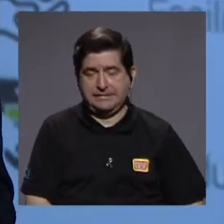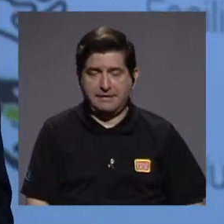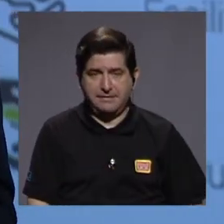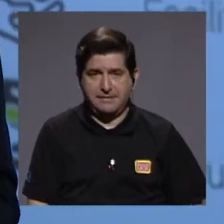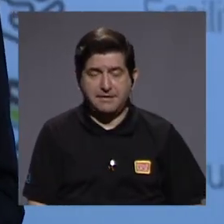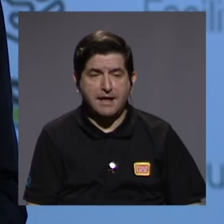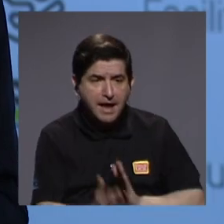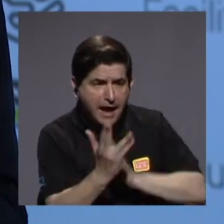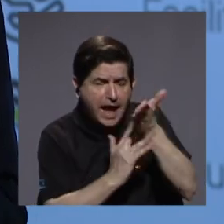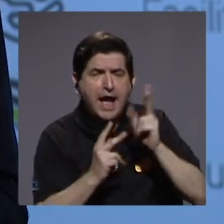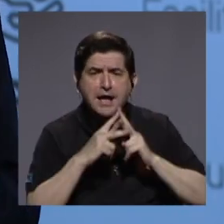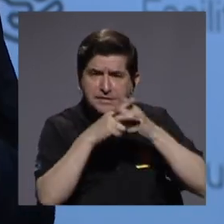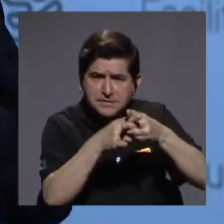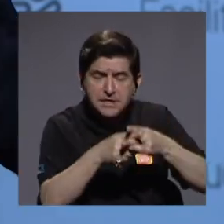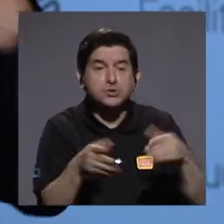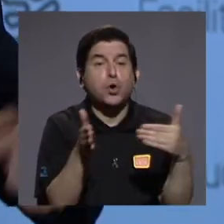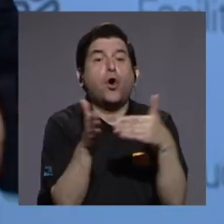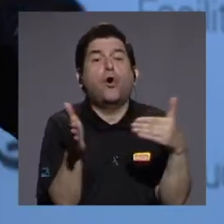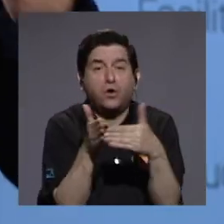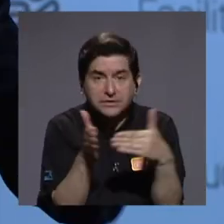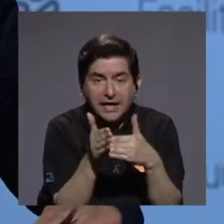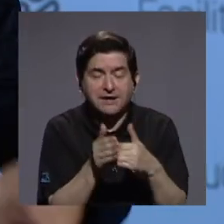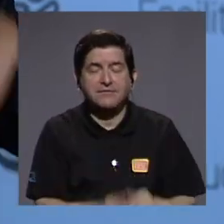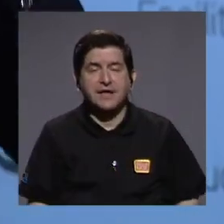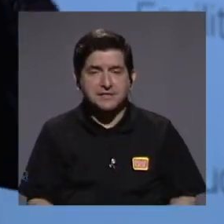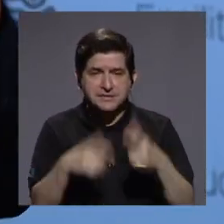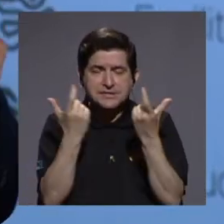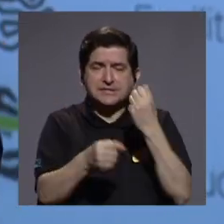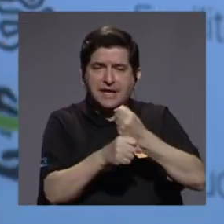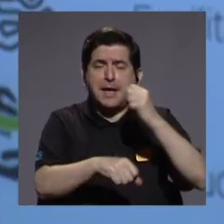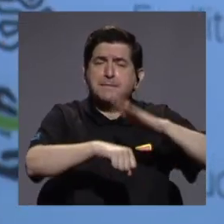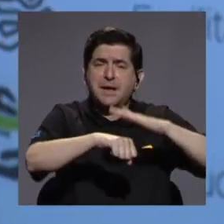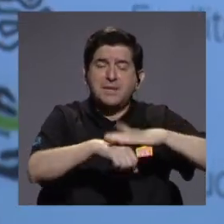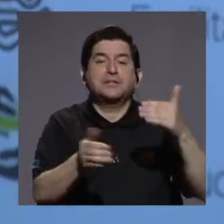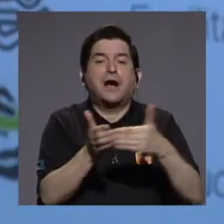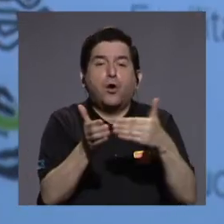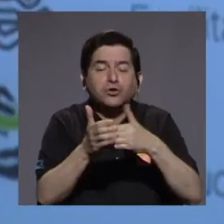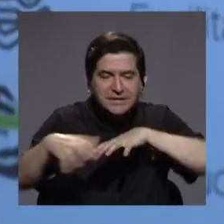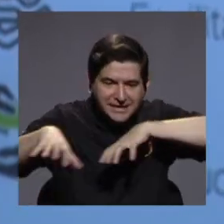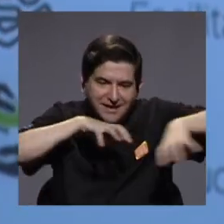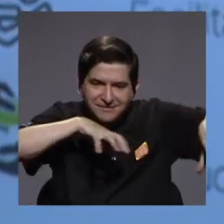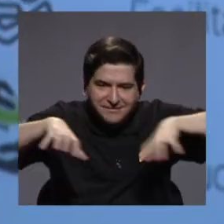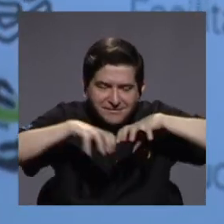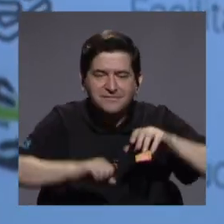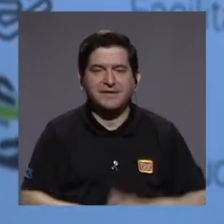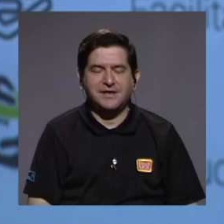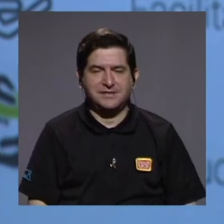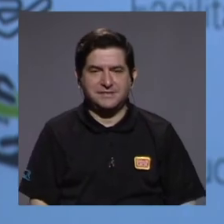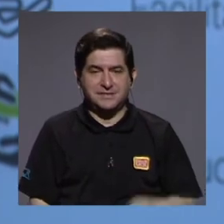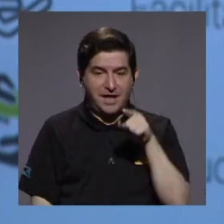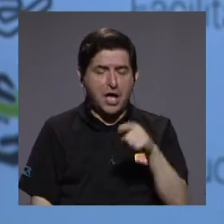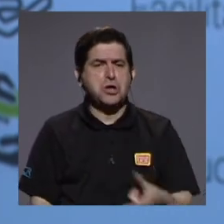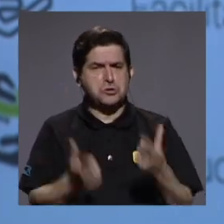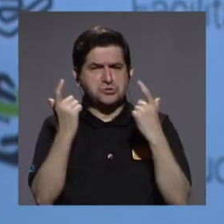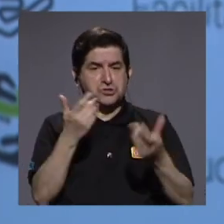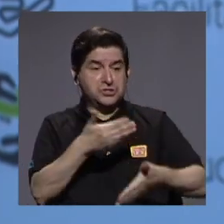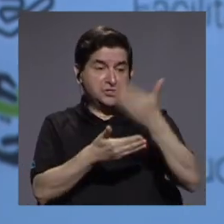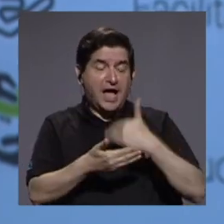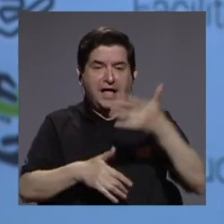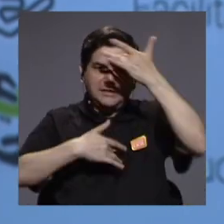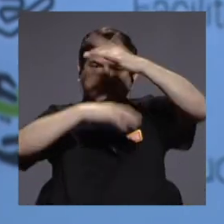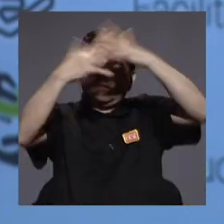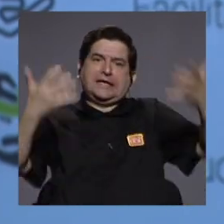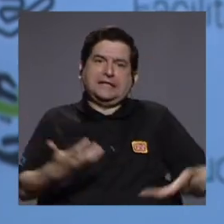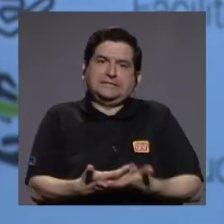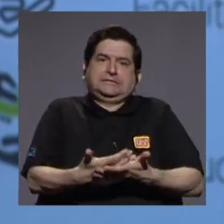el acceso al crédito para poder volver a tener capital de trabajo que les permita reactivar su actividad económica que era rentable antes de la pandemia